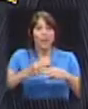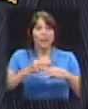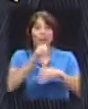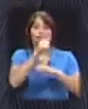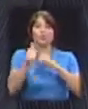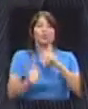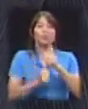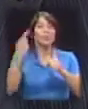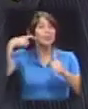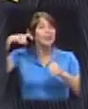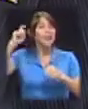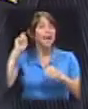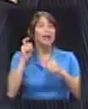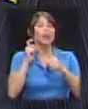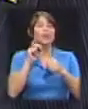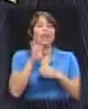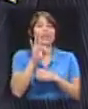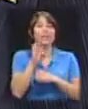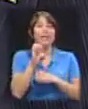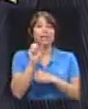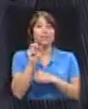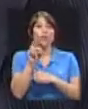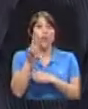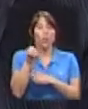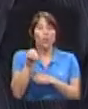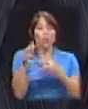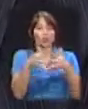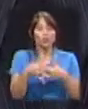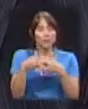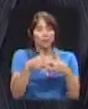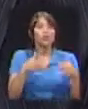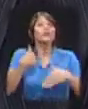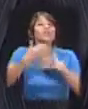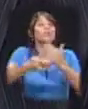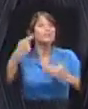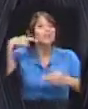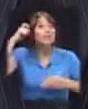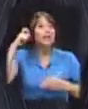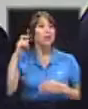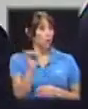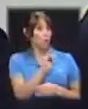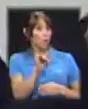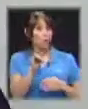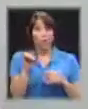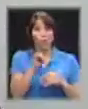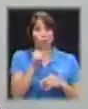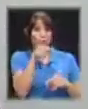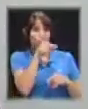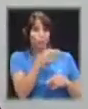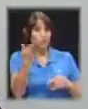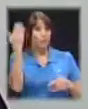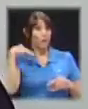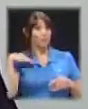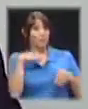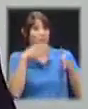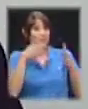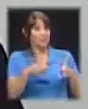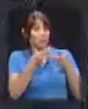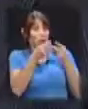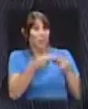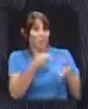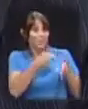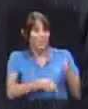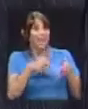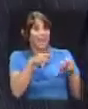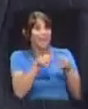de los Estados Unidos, después secretario del Tesoro de Estados Unidos. Como usted fue ministro de Hacienda, él dijo: yo quiero ser como Fernando, quiero ser no ministro tanto, de Hacienda. Juan Rafael.